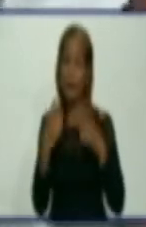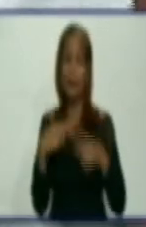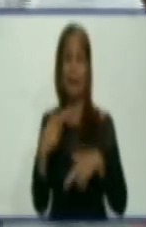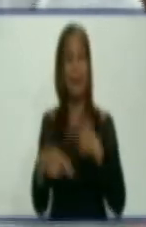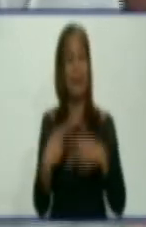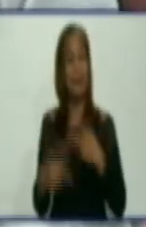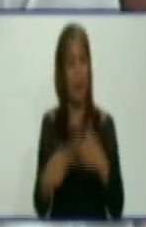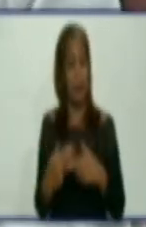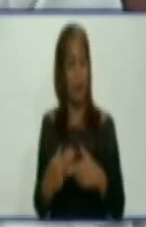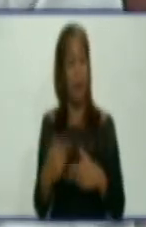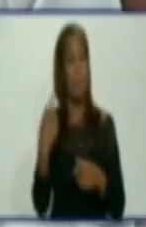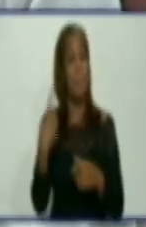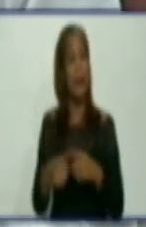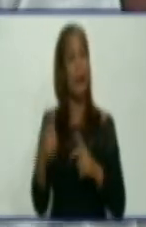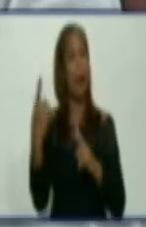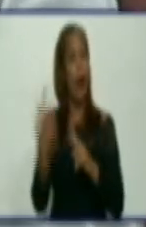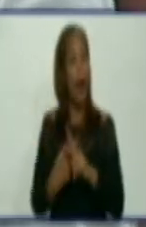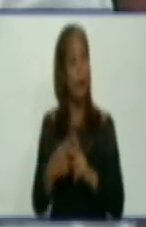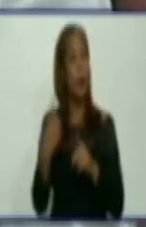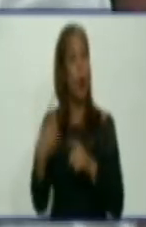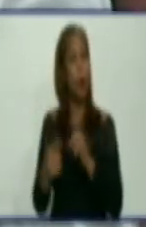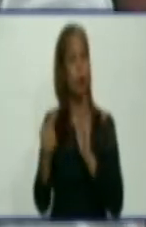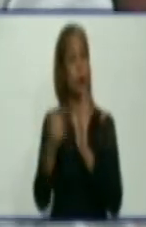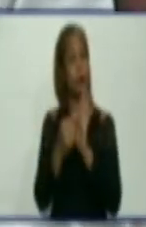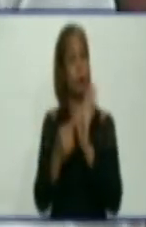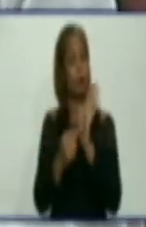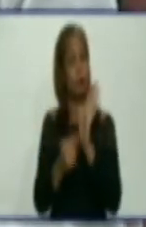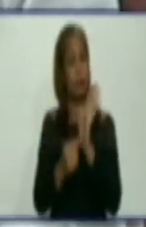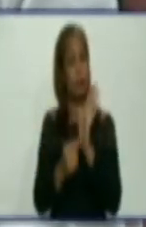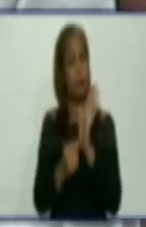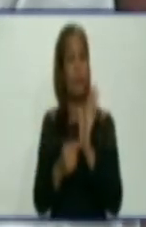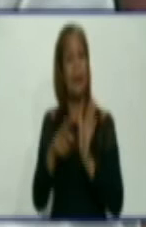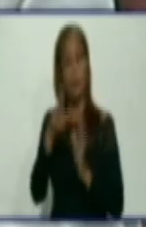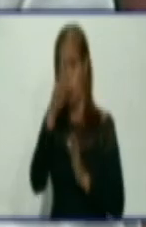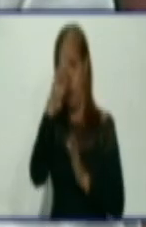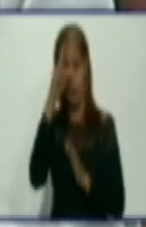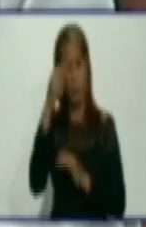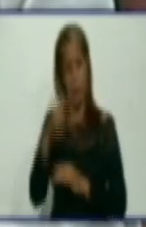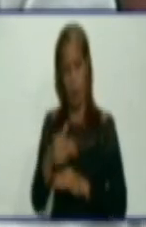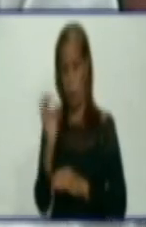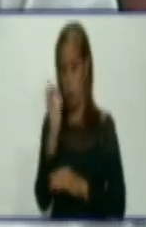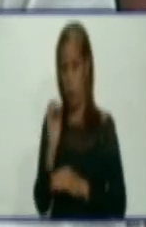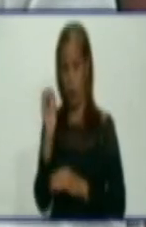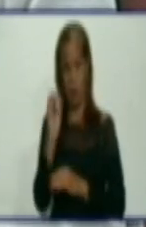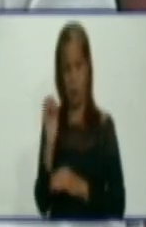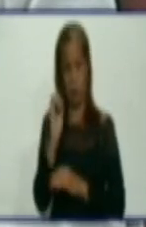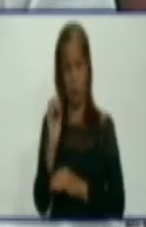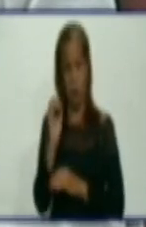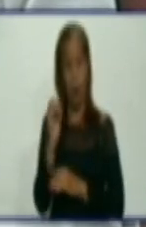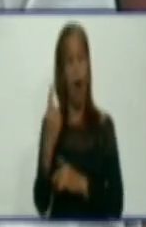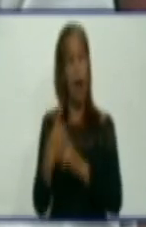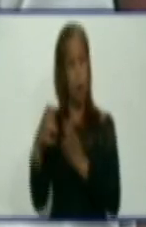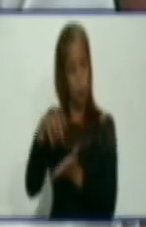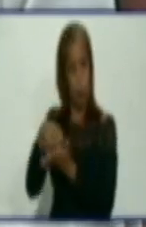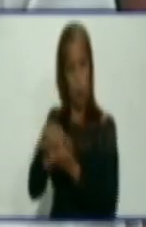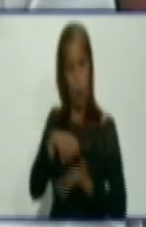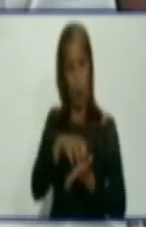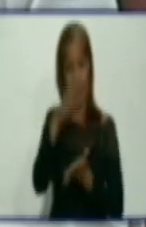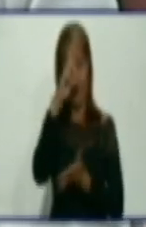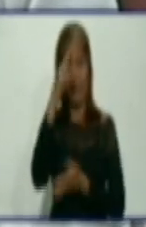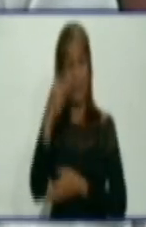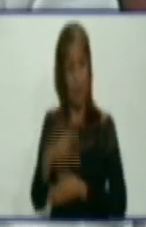eslabón, por decirlo de alguna manera, que es las instituciones de salud. Es decir, salud tiene que seguir